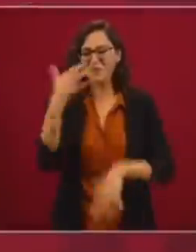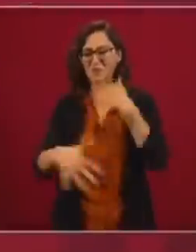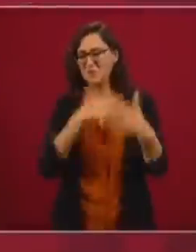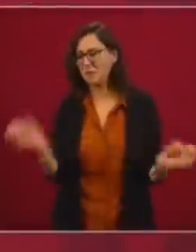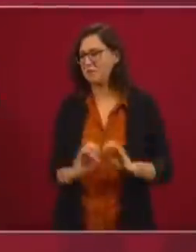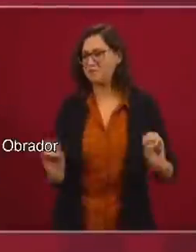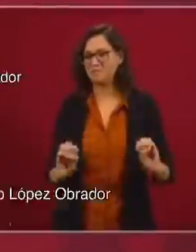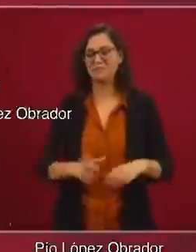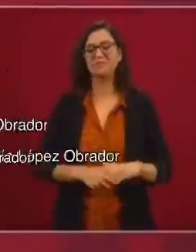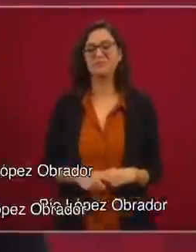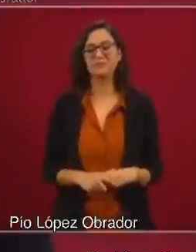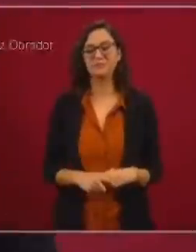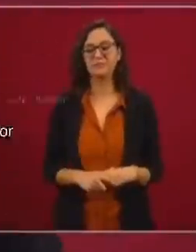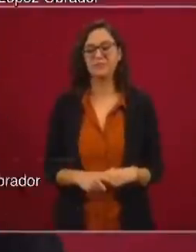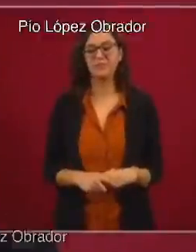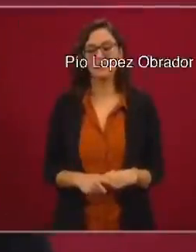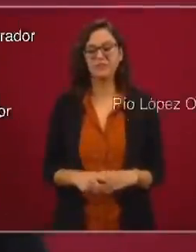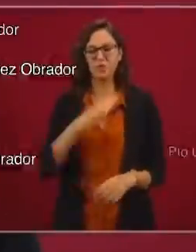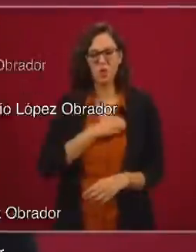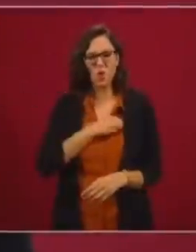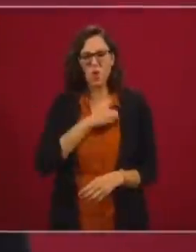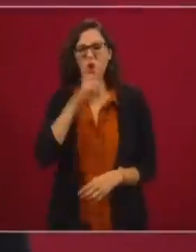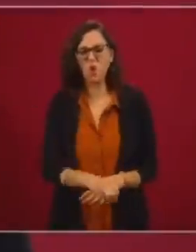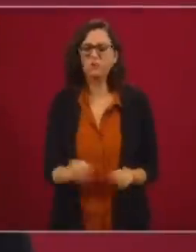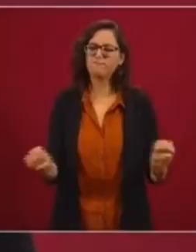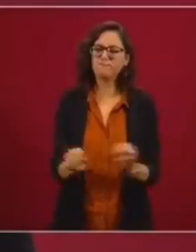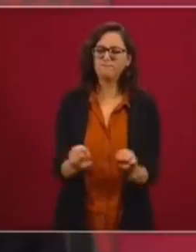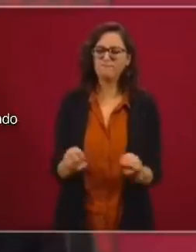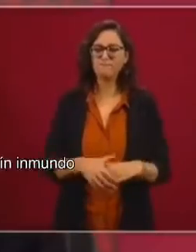corrupción, cero odio.